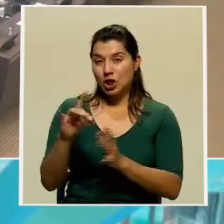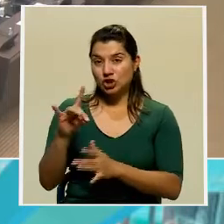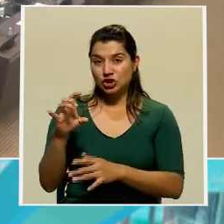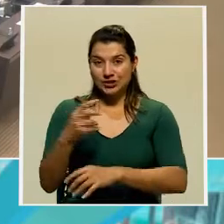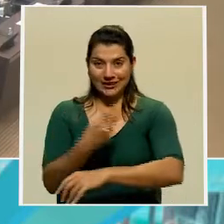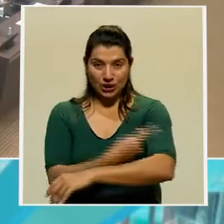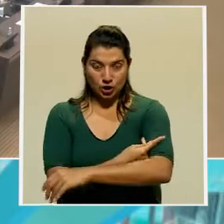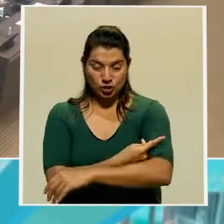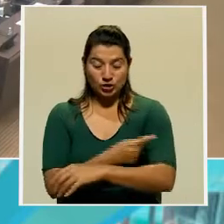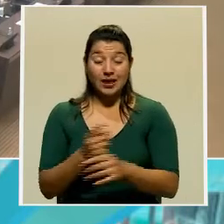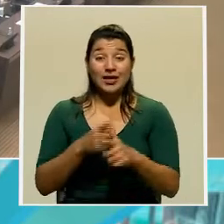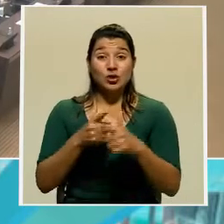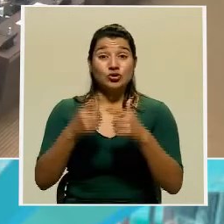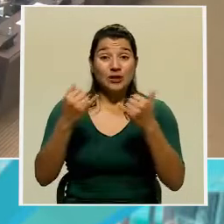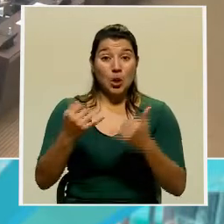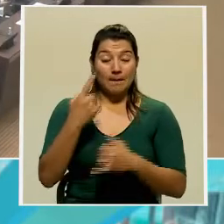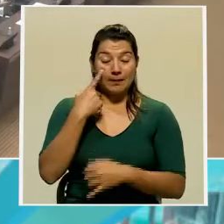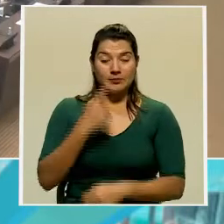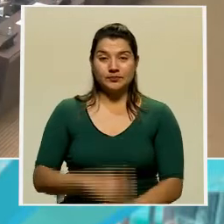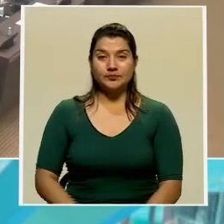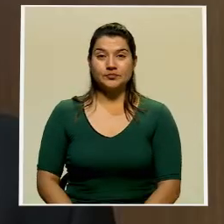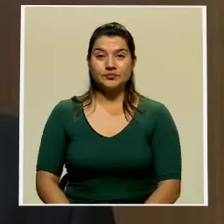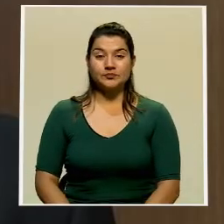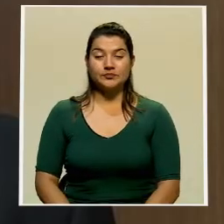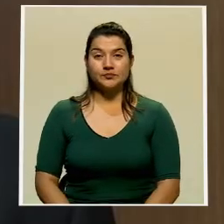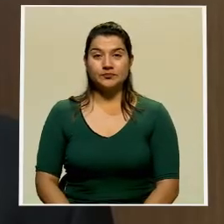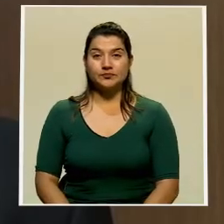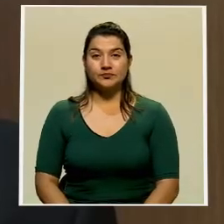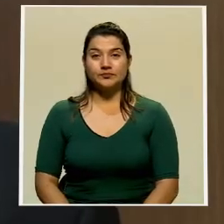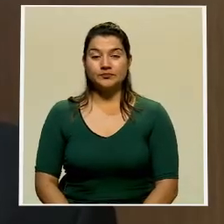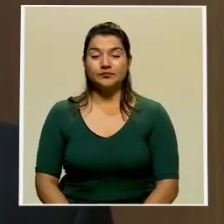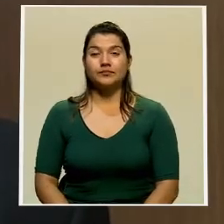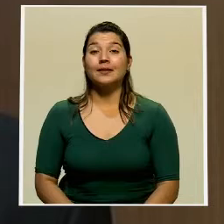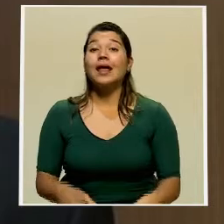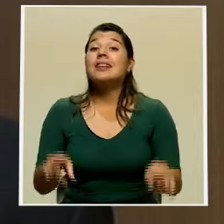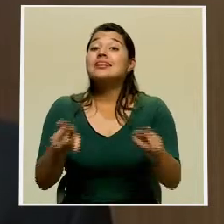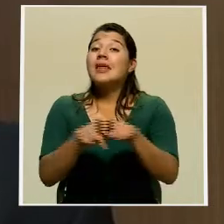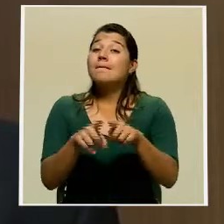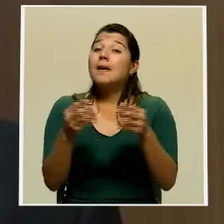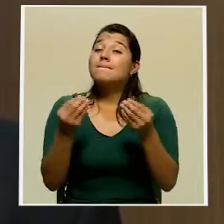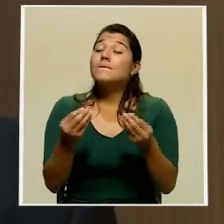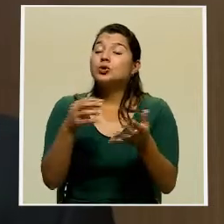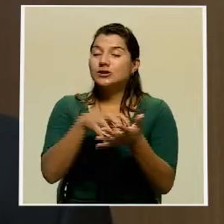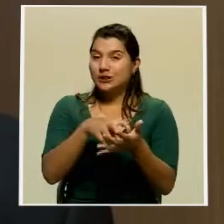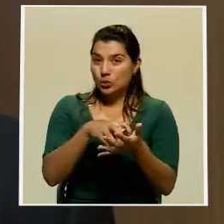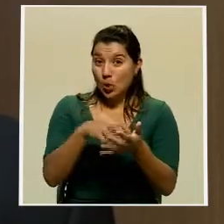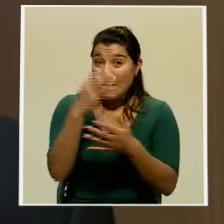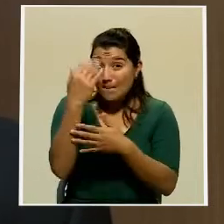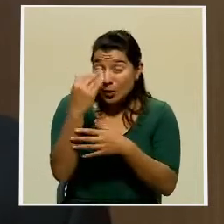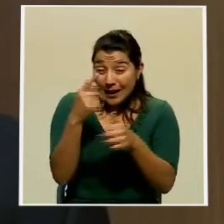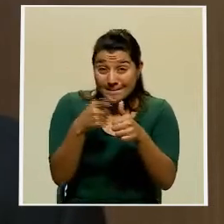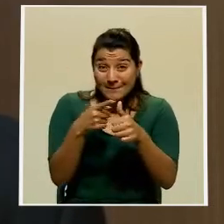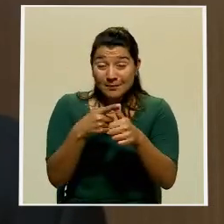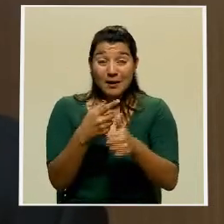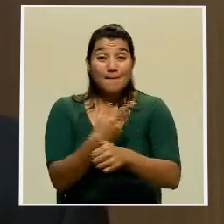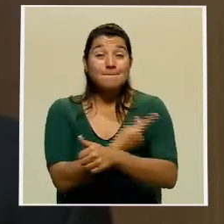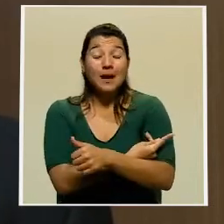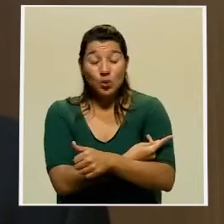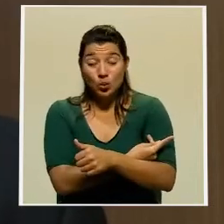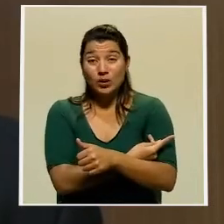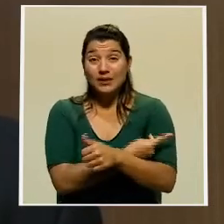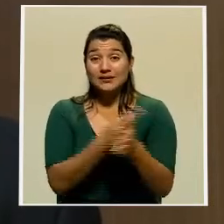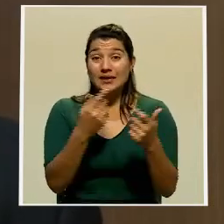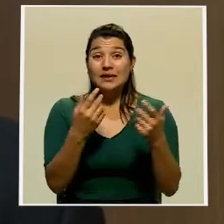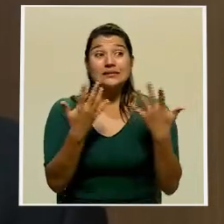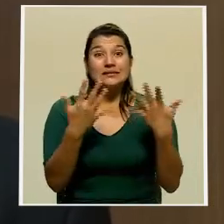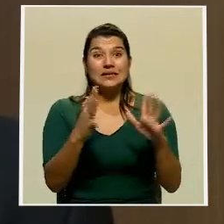decían después de esta audiencia. Pero también hay cierta incertidumbre, porque en las primeras vacunas pasó lo que